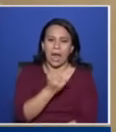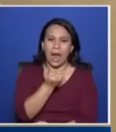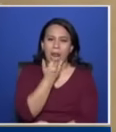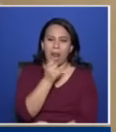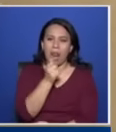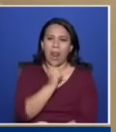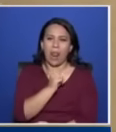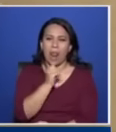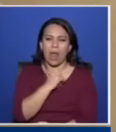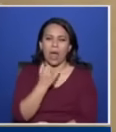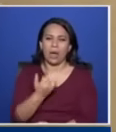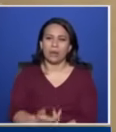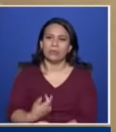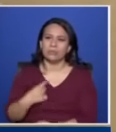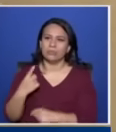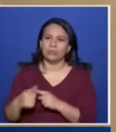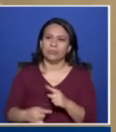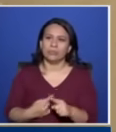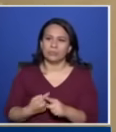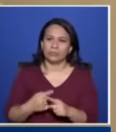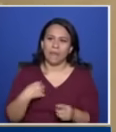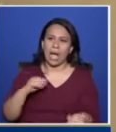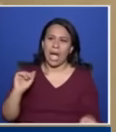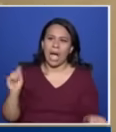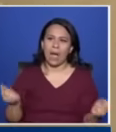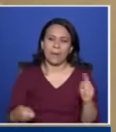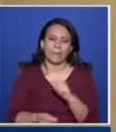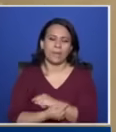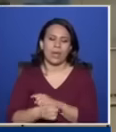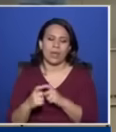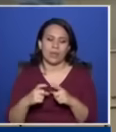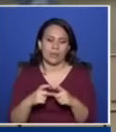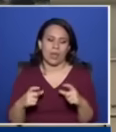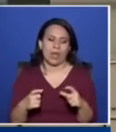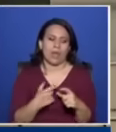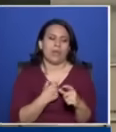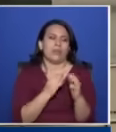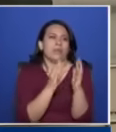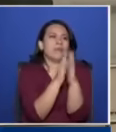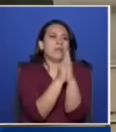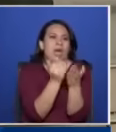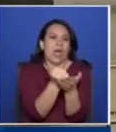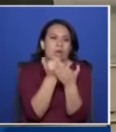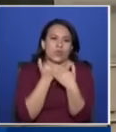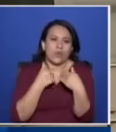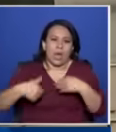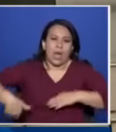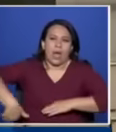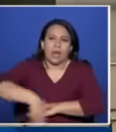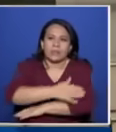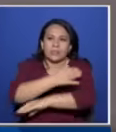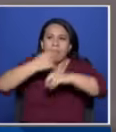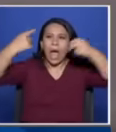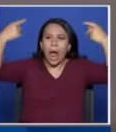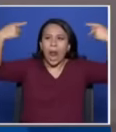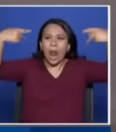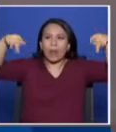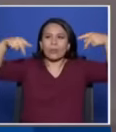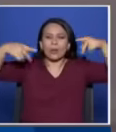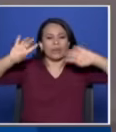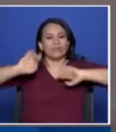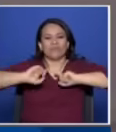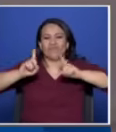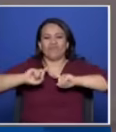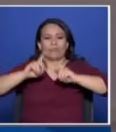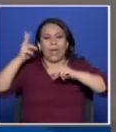la denunciante, al darse cuenta que le cambiaron su tarjeta, fue a pedir ayuda al banco ubicado en esa zona, pero solo le dijeron que fue víctima